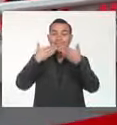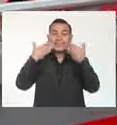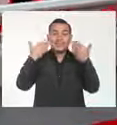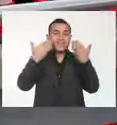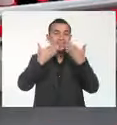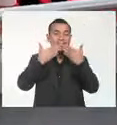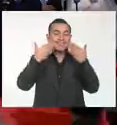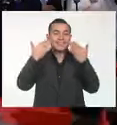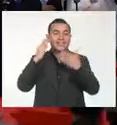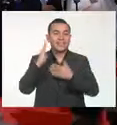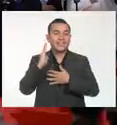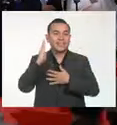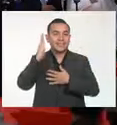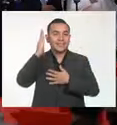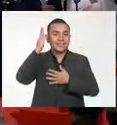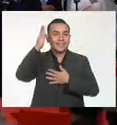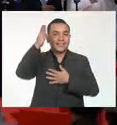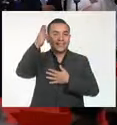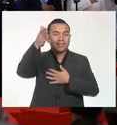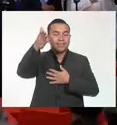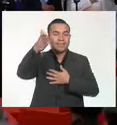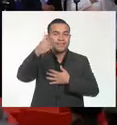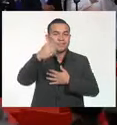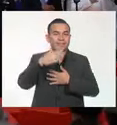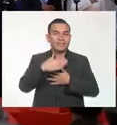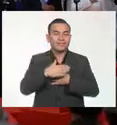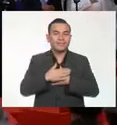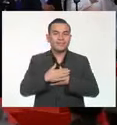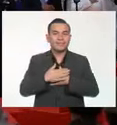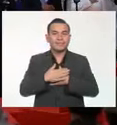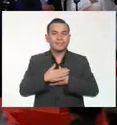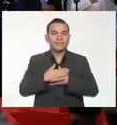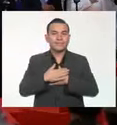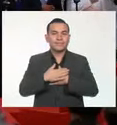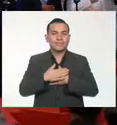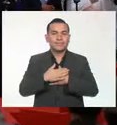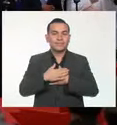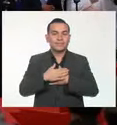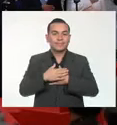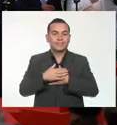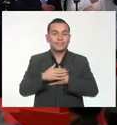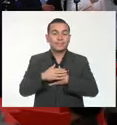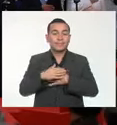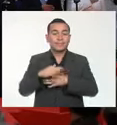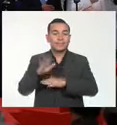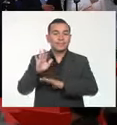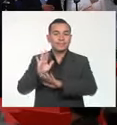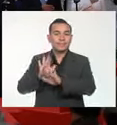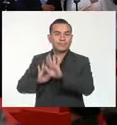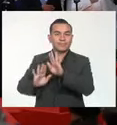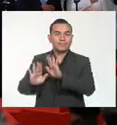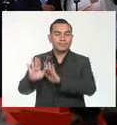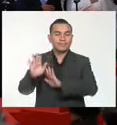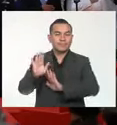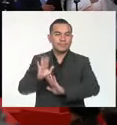conquistar su infeliz porvenir. Le